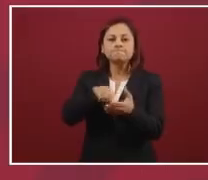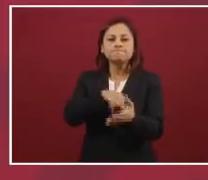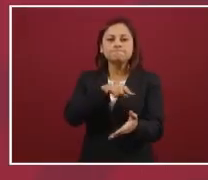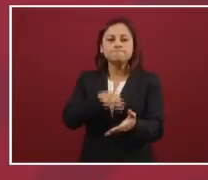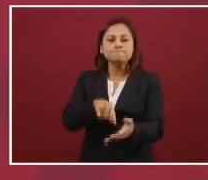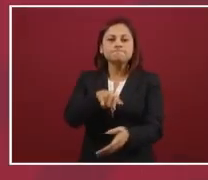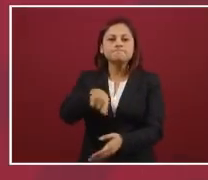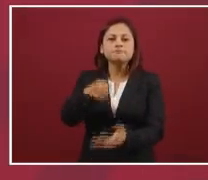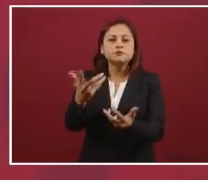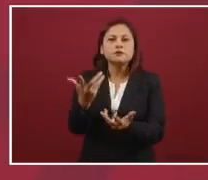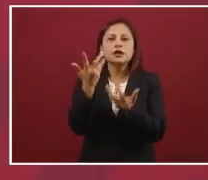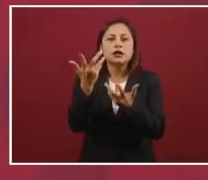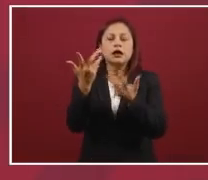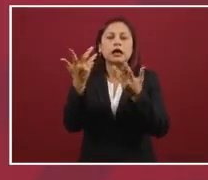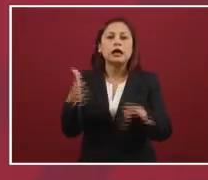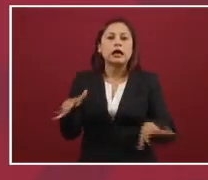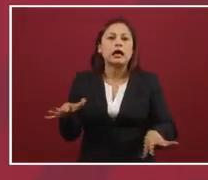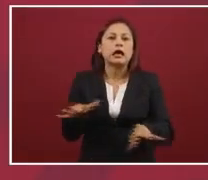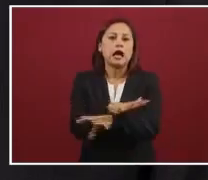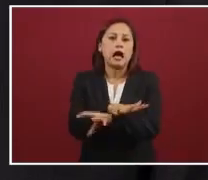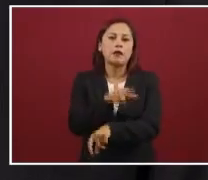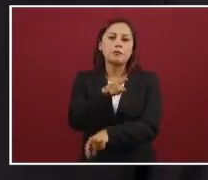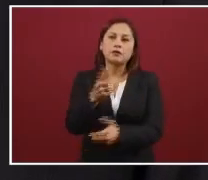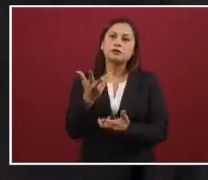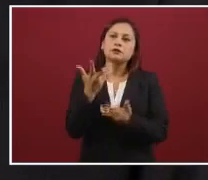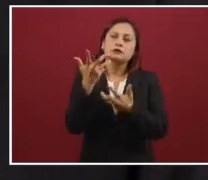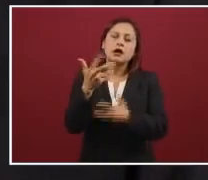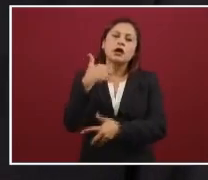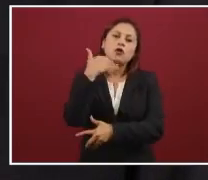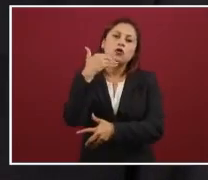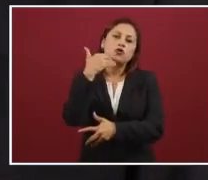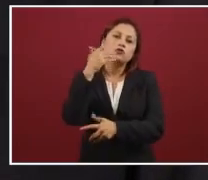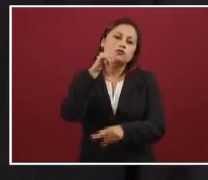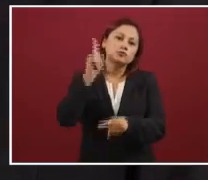quieren que se acabe con la corrupción?